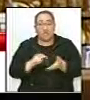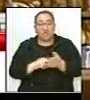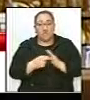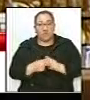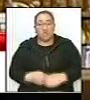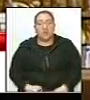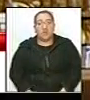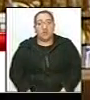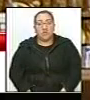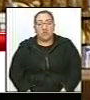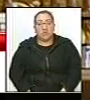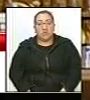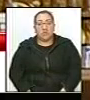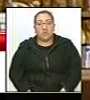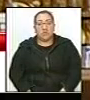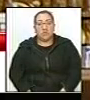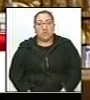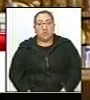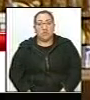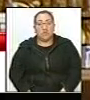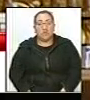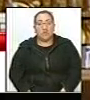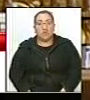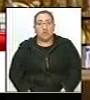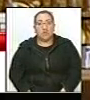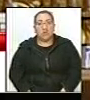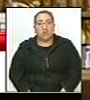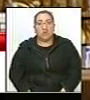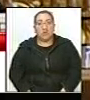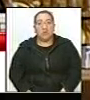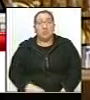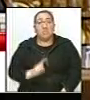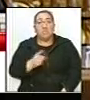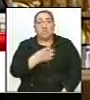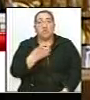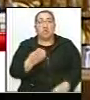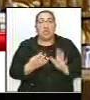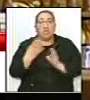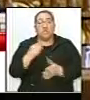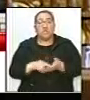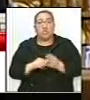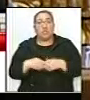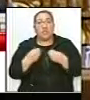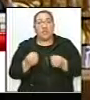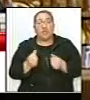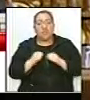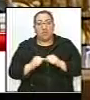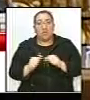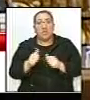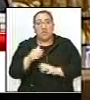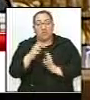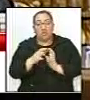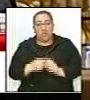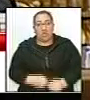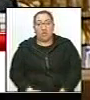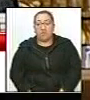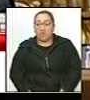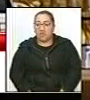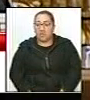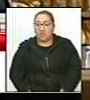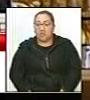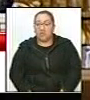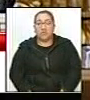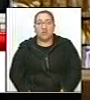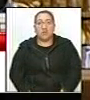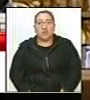ha hecho esto a través del decreto legislativo 1414, que lo que ha hecho es, le ha dado permanencia a este programa y ya no requiere de